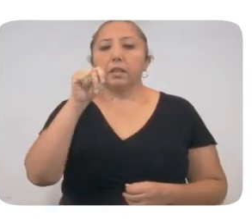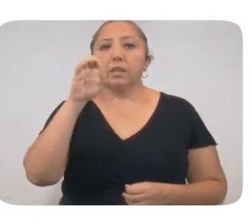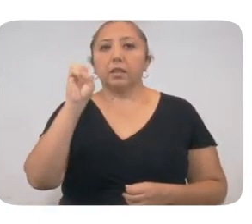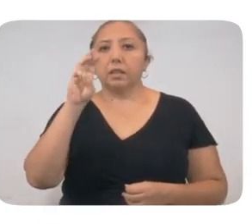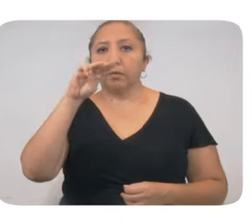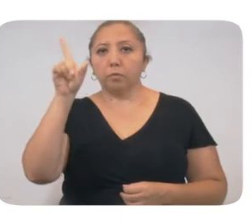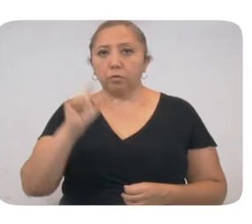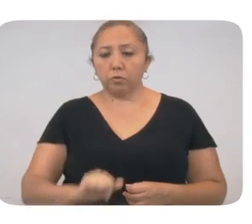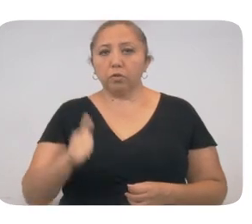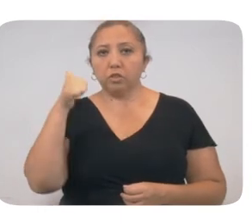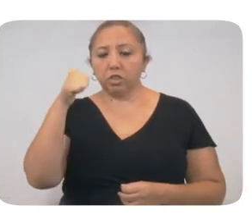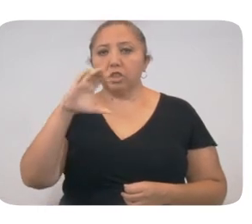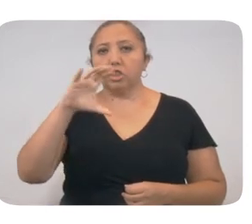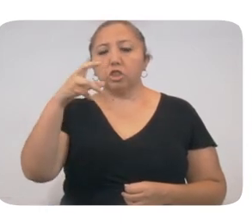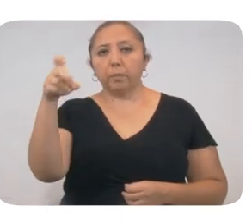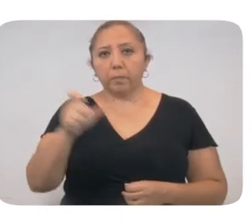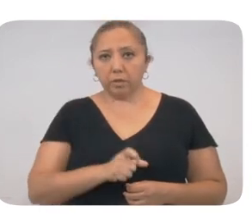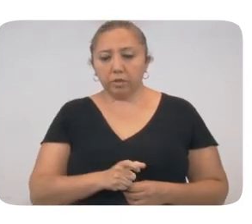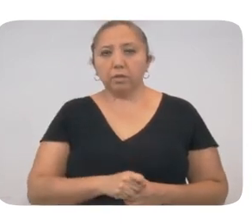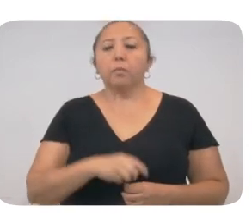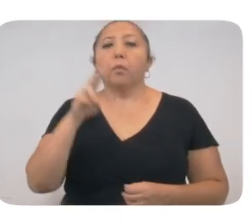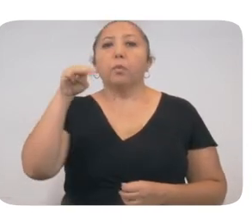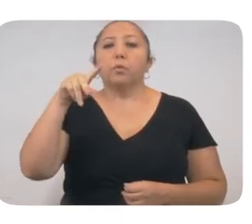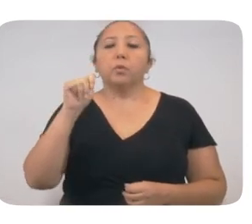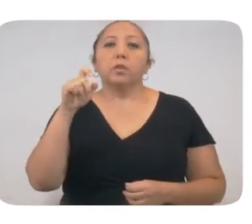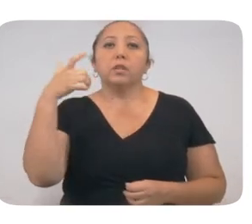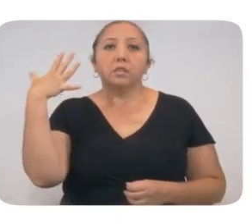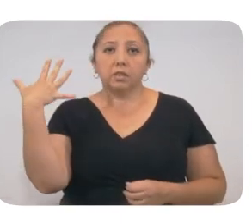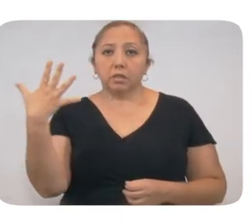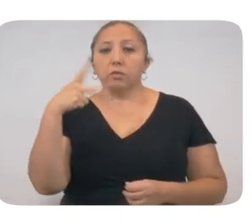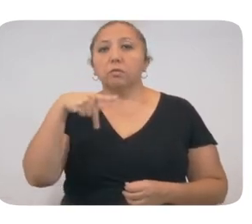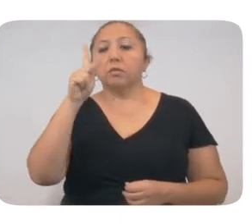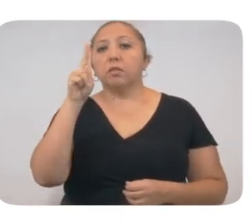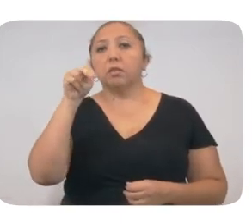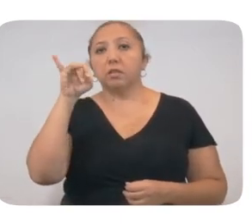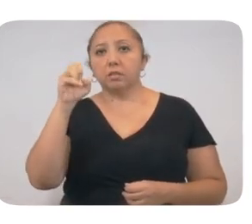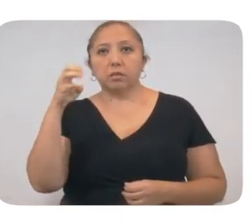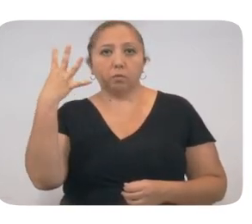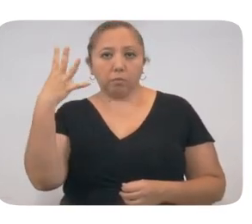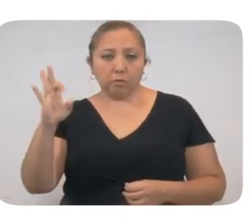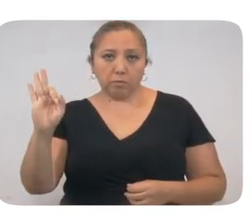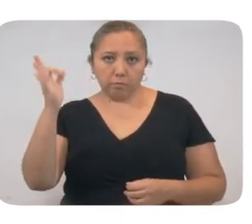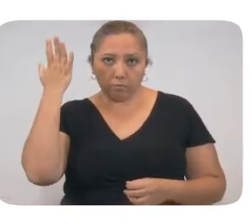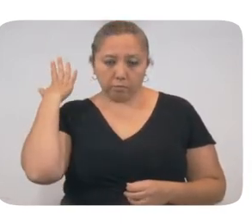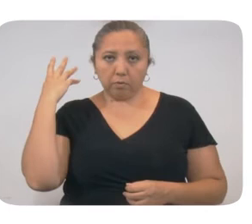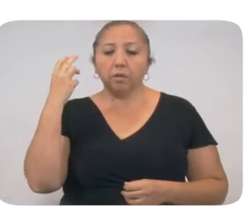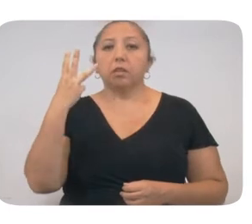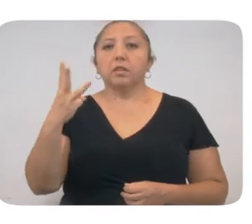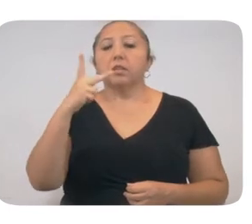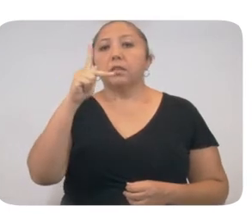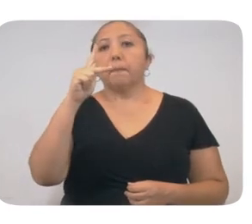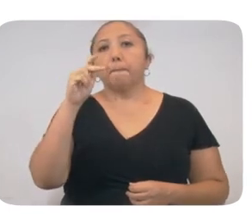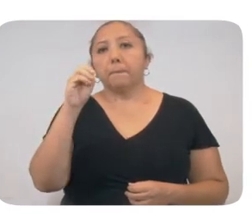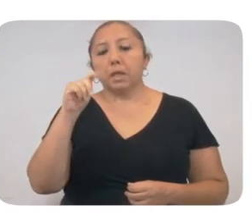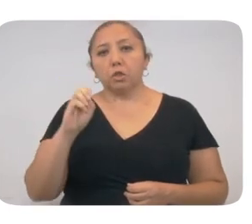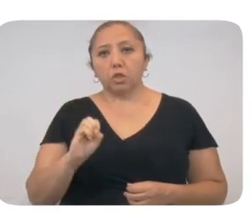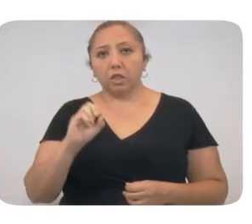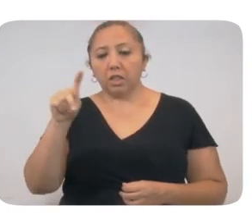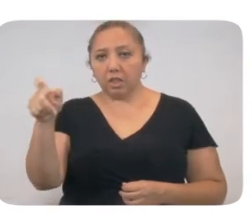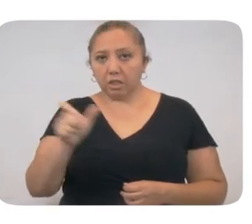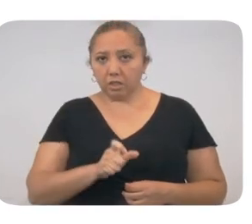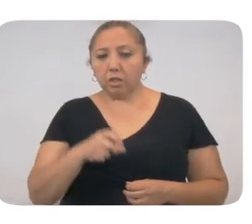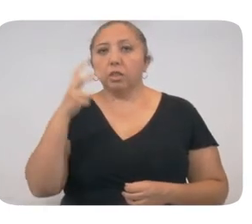en Chemash y Motul, 5 en Canacín, 4 foráneos, 3 en Peto y Tecash, 2 en